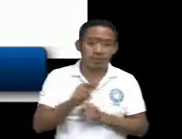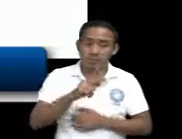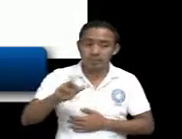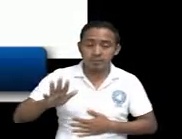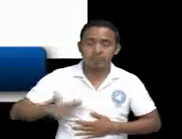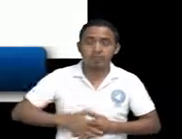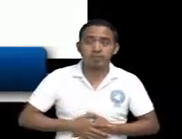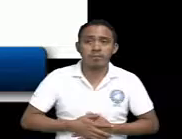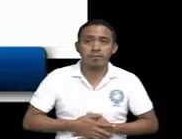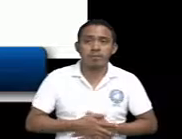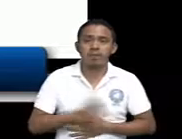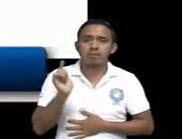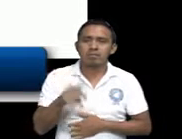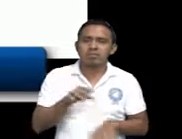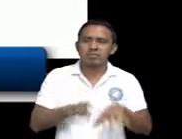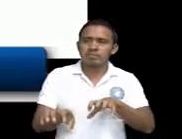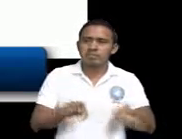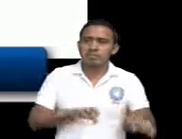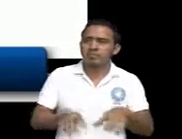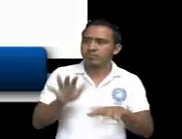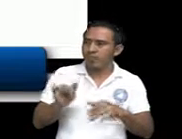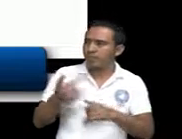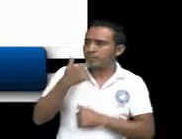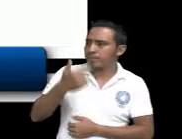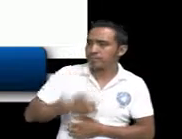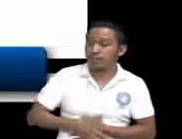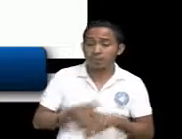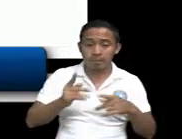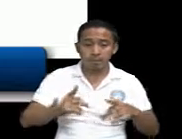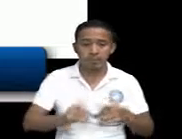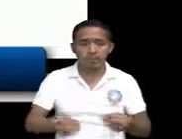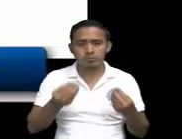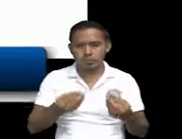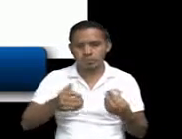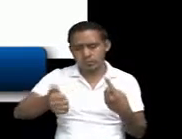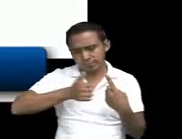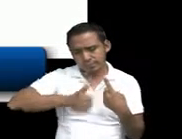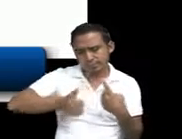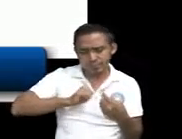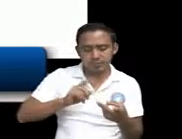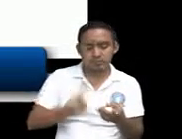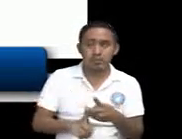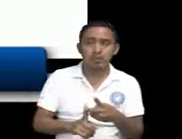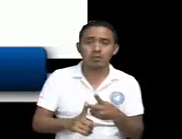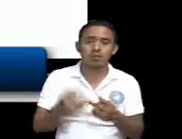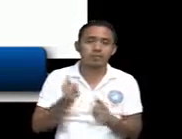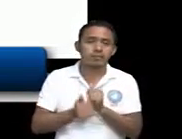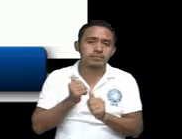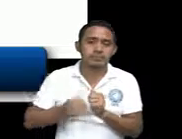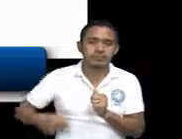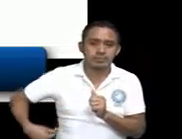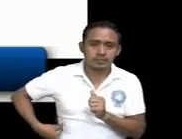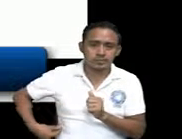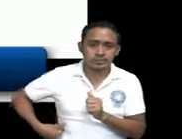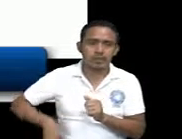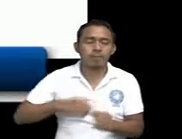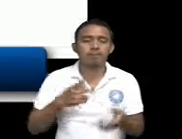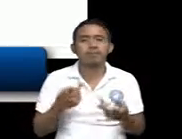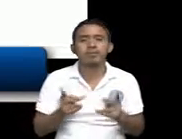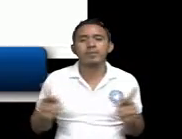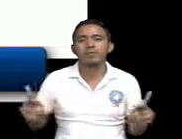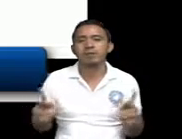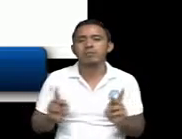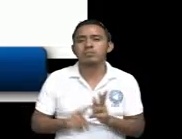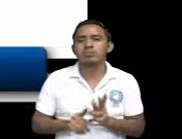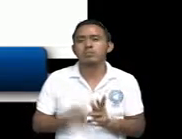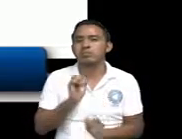Ahora, estos padecimientos, ya lo dijo que una persona que toma mucho, una persona que tiene problemas en el hígado, pero generalmente, ¿en